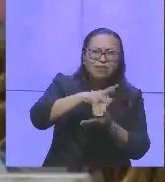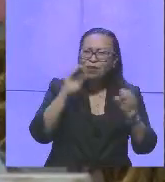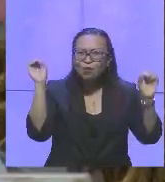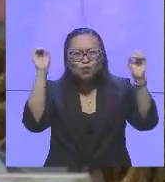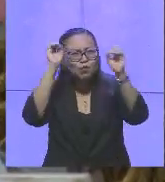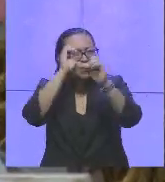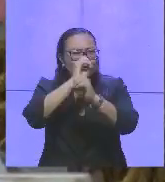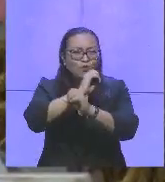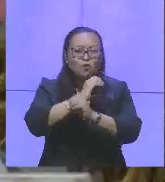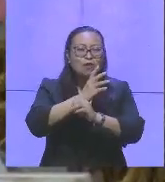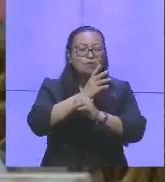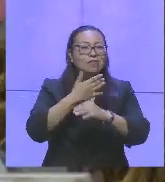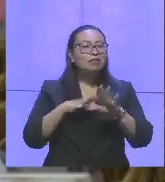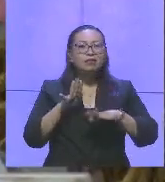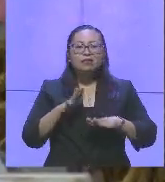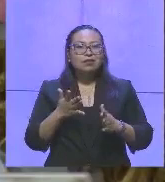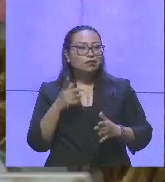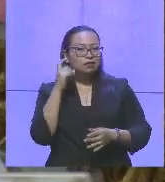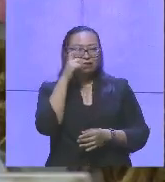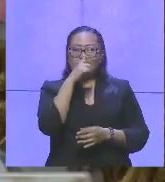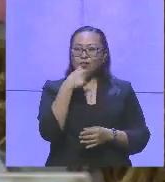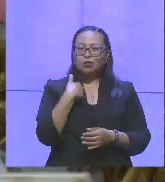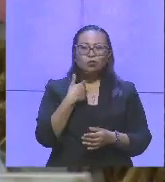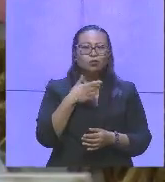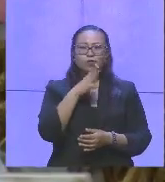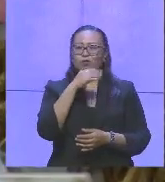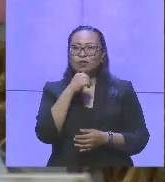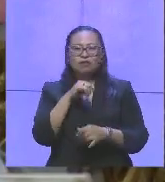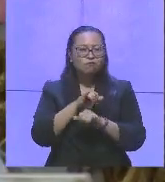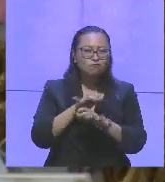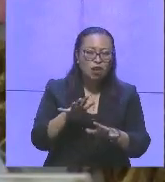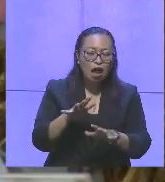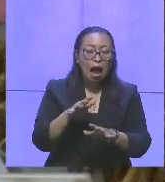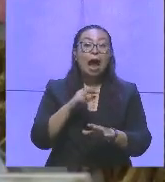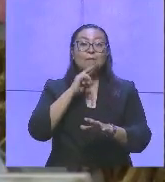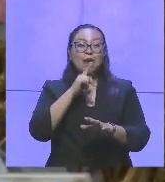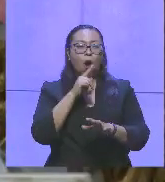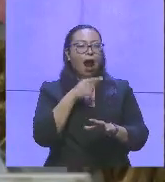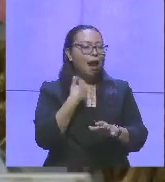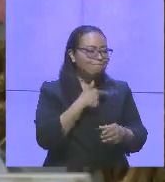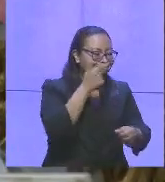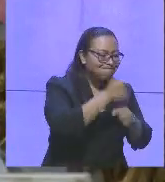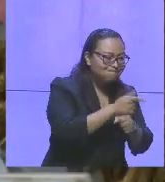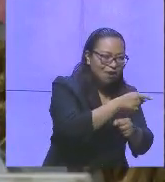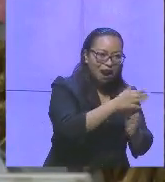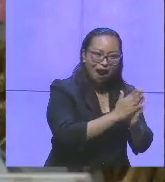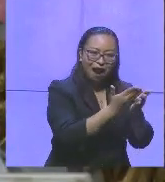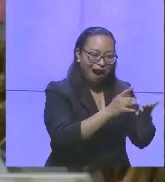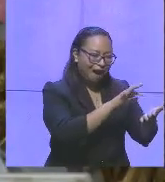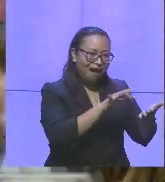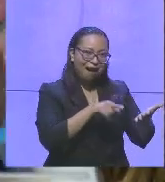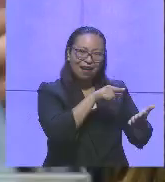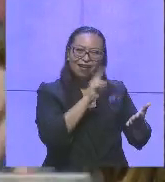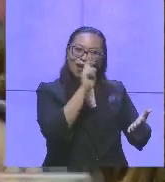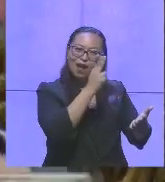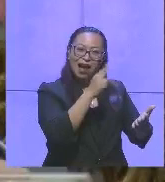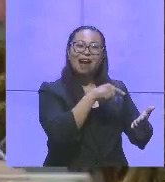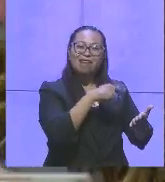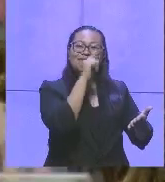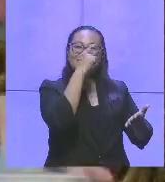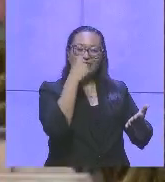la perspectiva que a veces nos puede dar una obra, una opinión. Me parece que es sumamente importante el trabajo